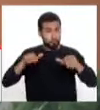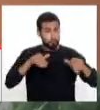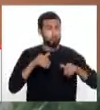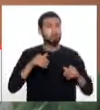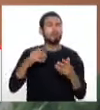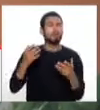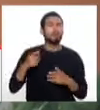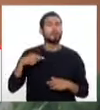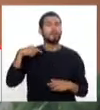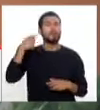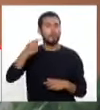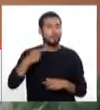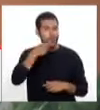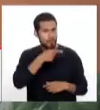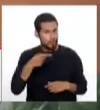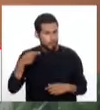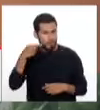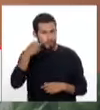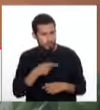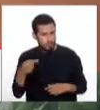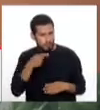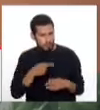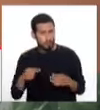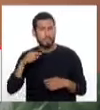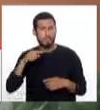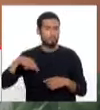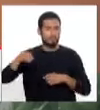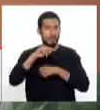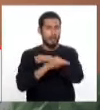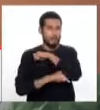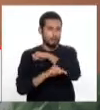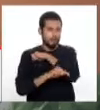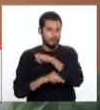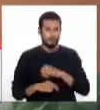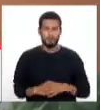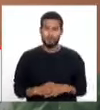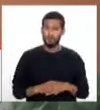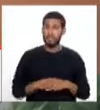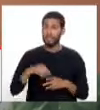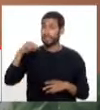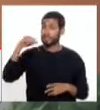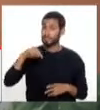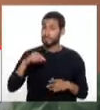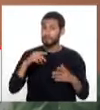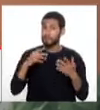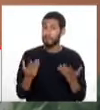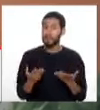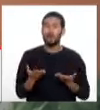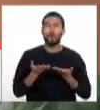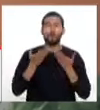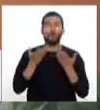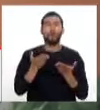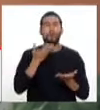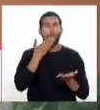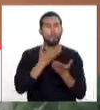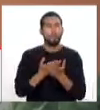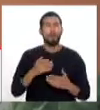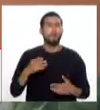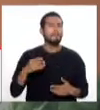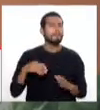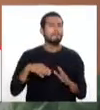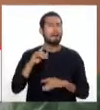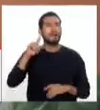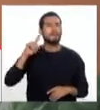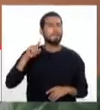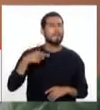lanzarán en las próximas semanas a nivel nacional. Con ello, se beneficiará a más de